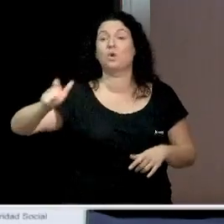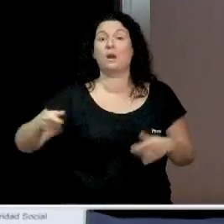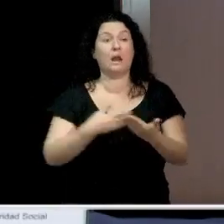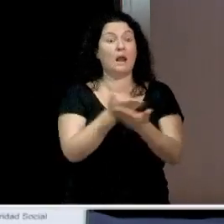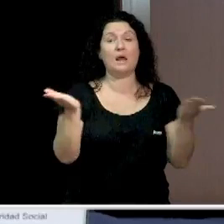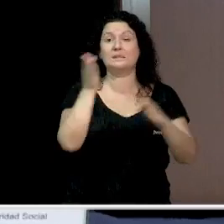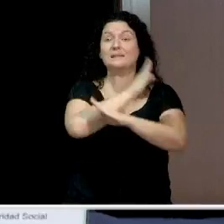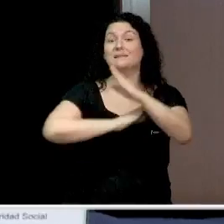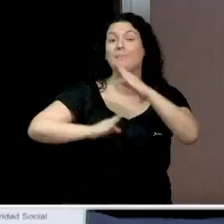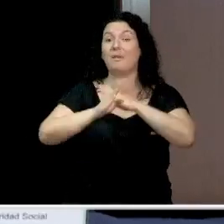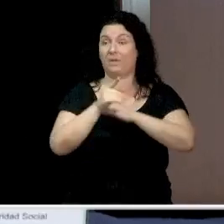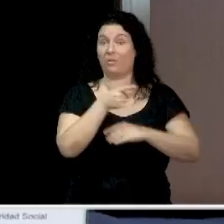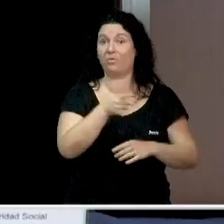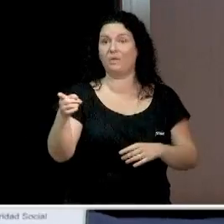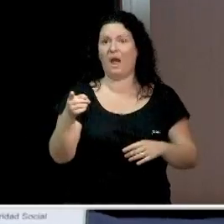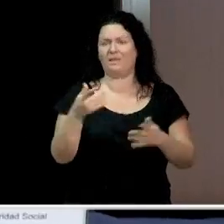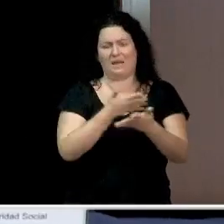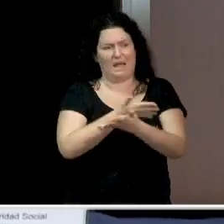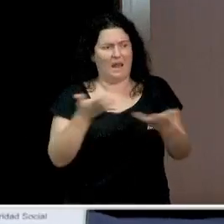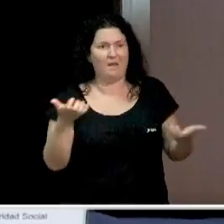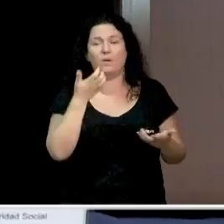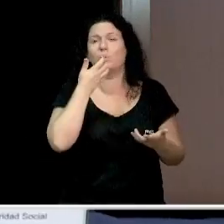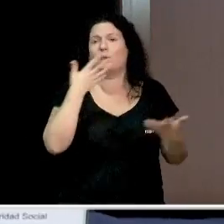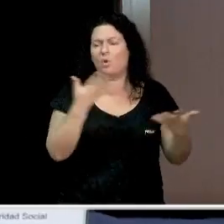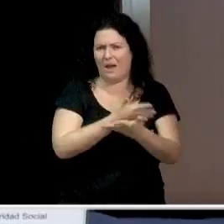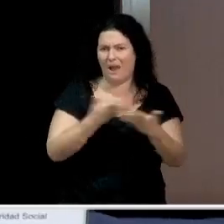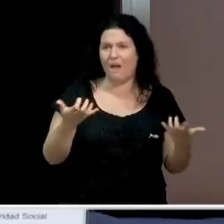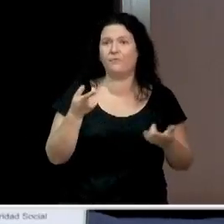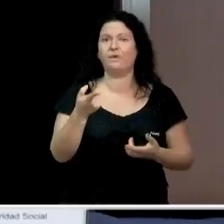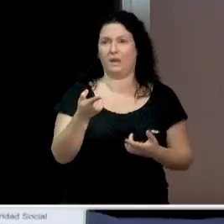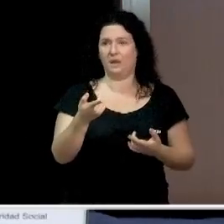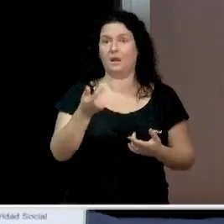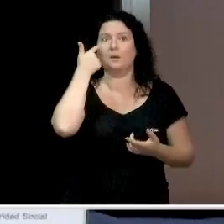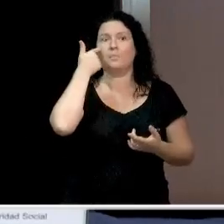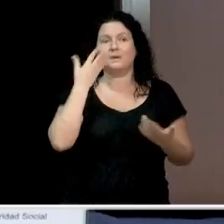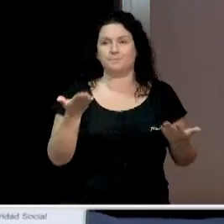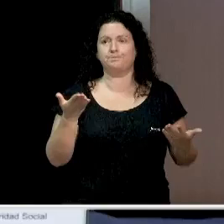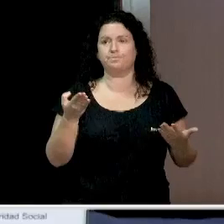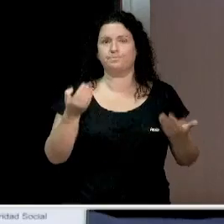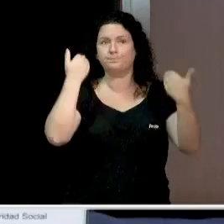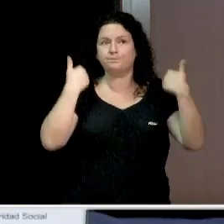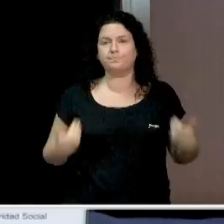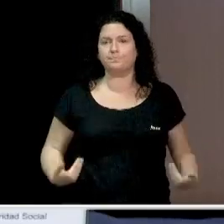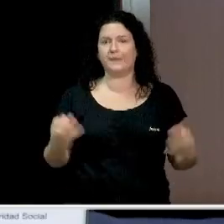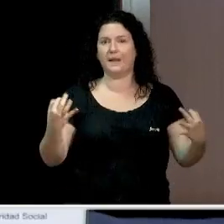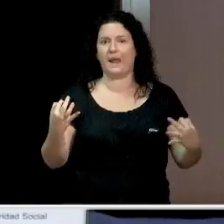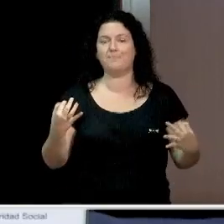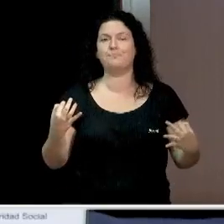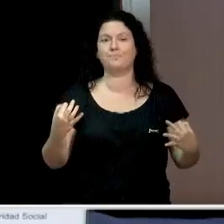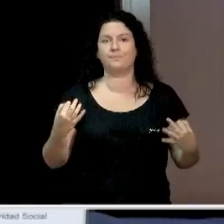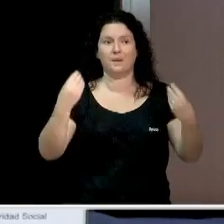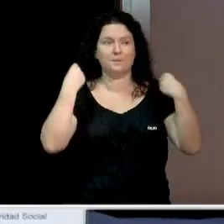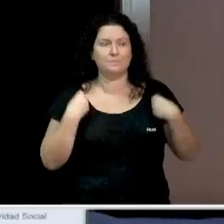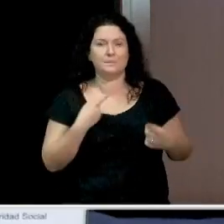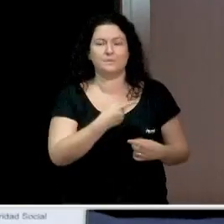unas discapacidades más severas, unos mayores grados de discapacidad, el hecho de la regulación de la compatibilidad o